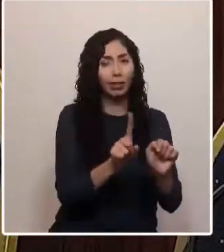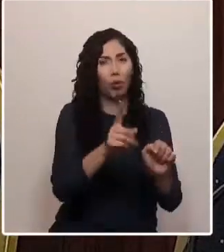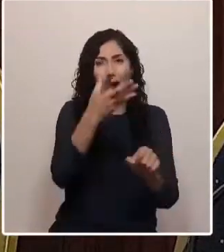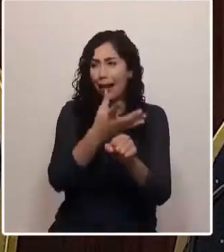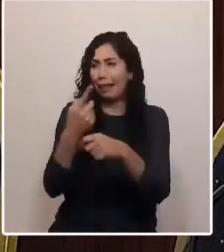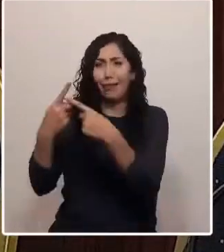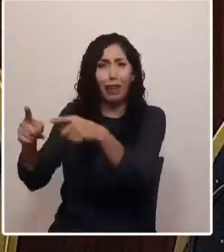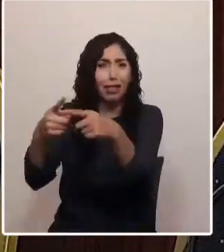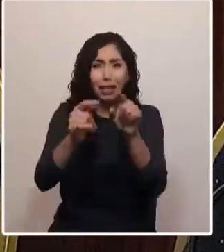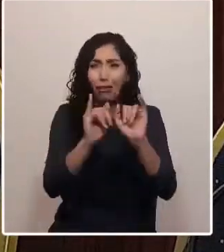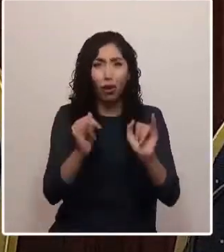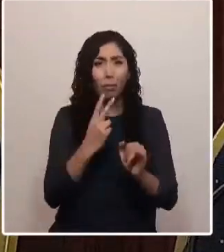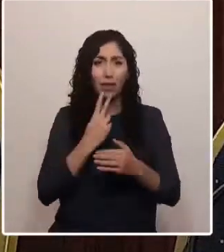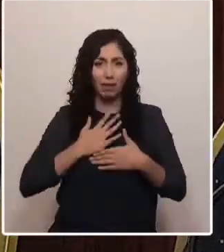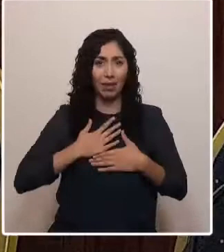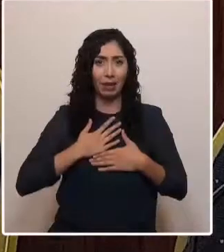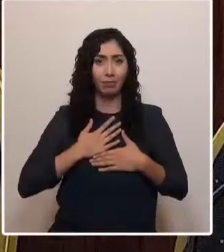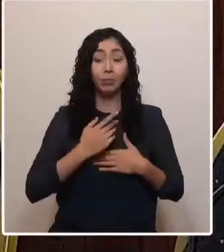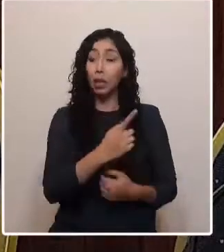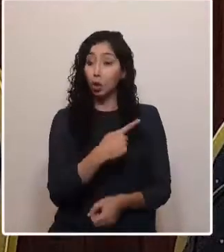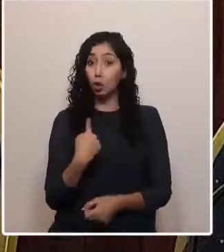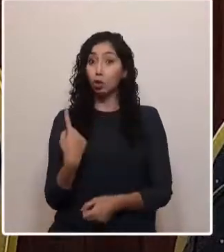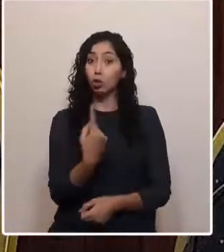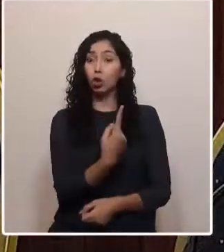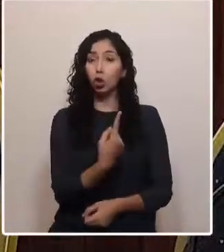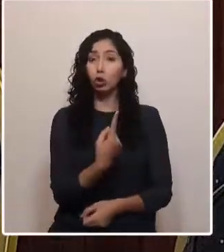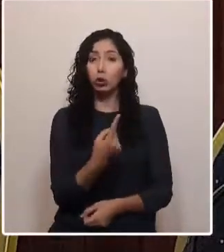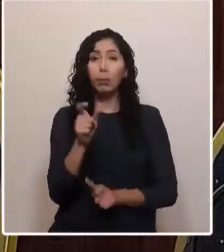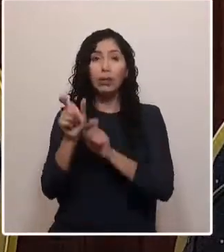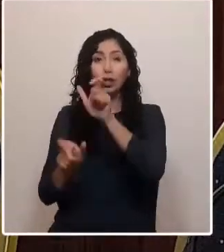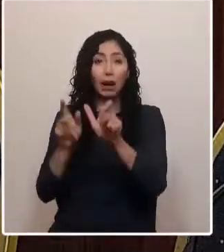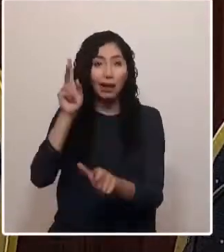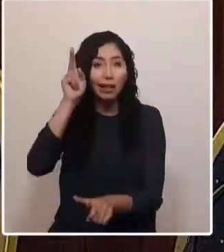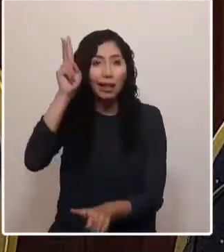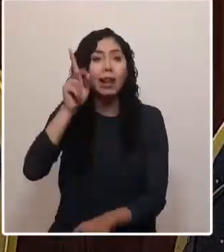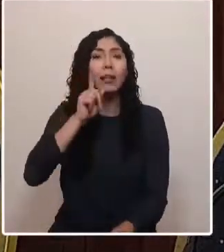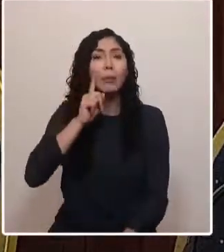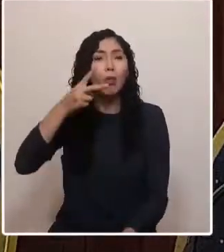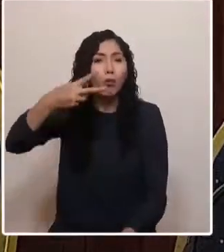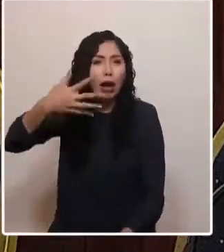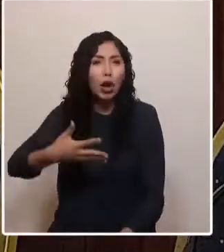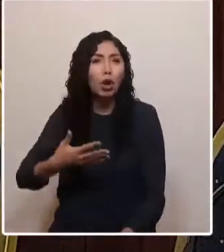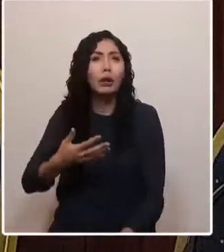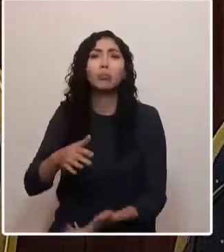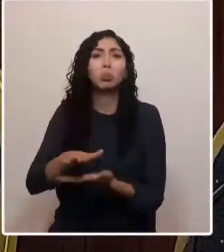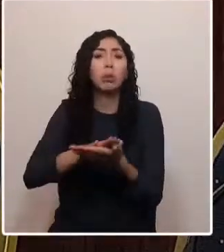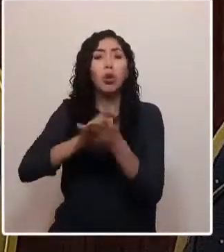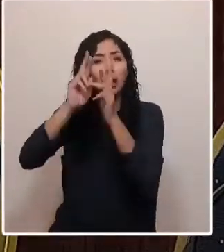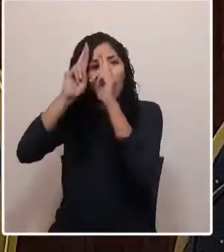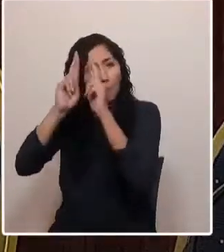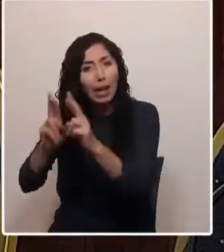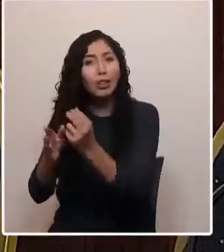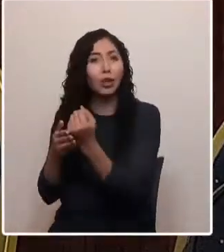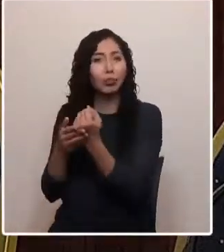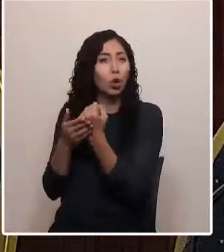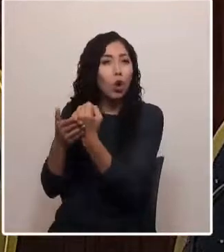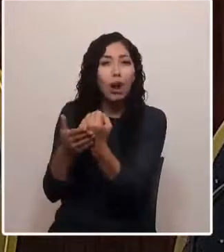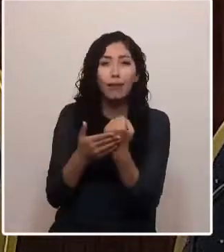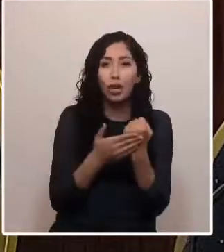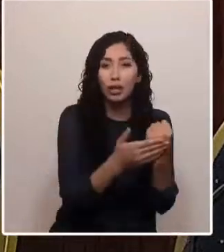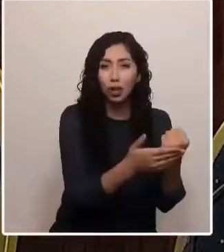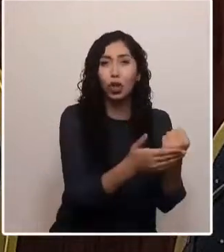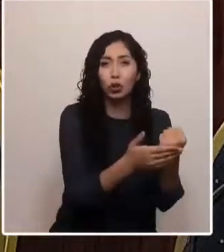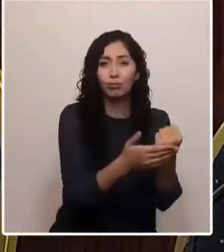Nosotros, las y los indígenas, planeamos valores como la armonía, el respeto y la colaboración,